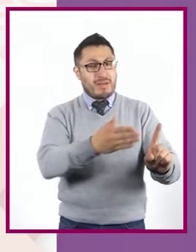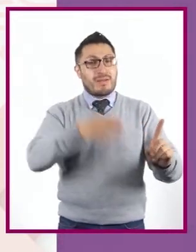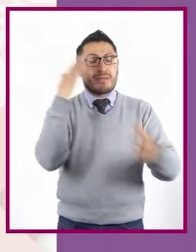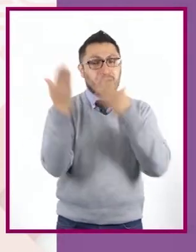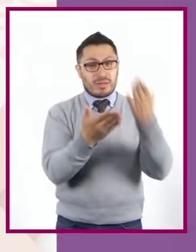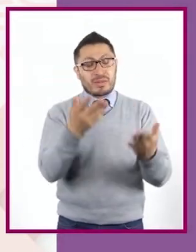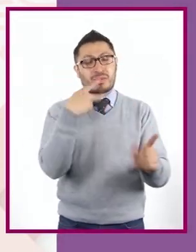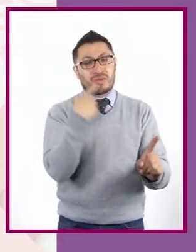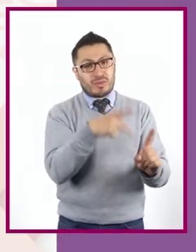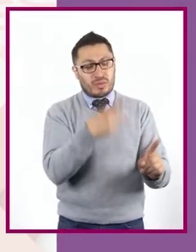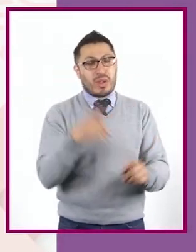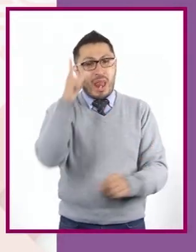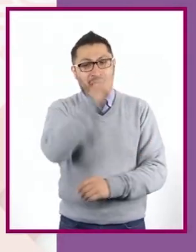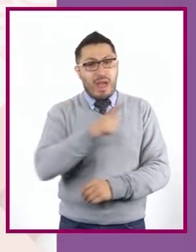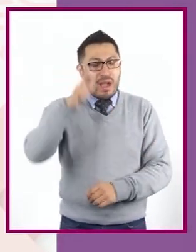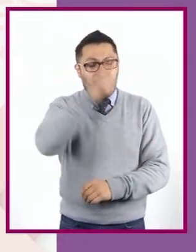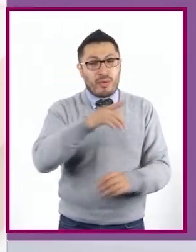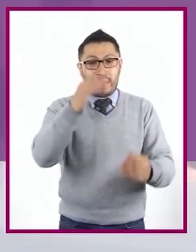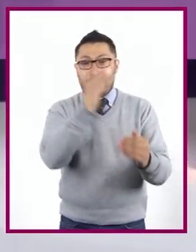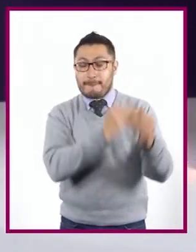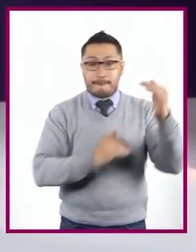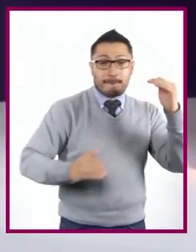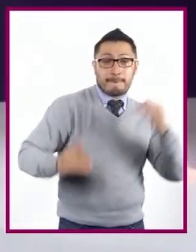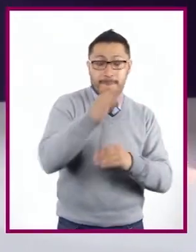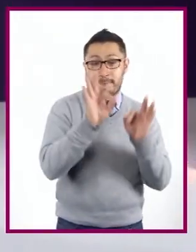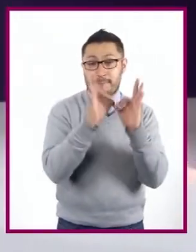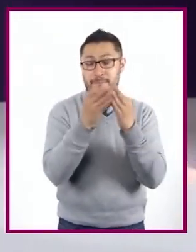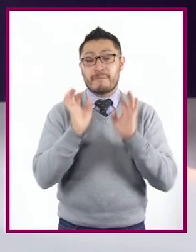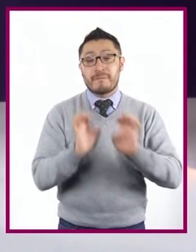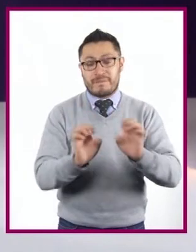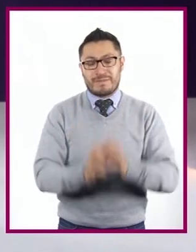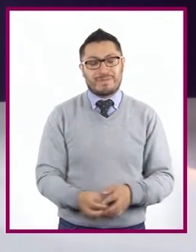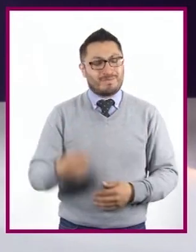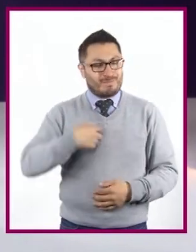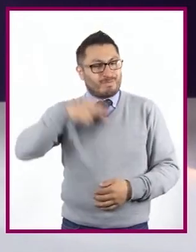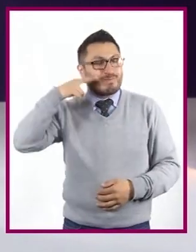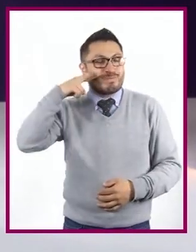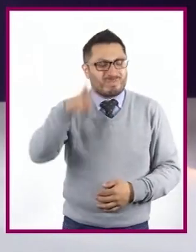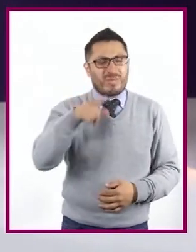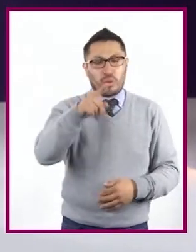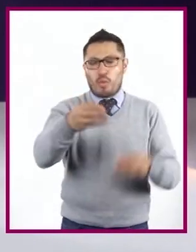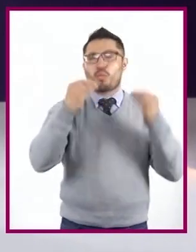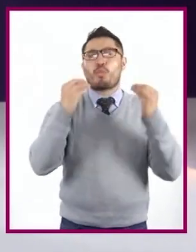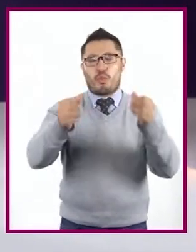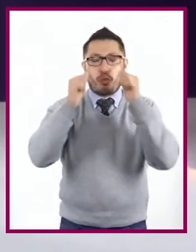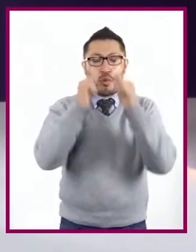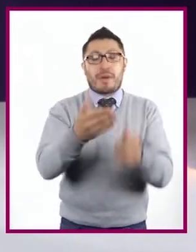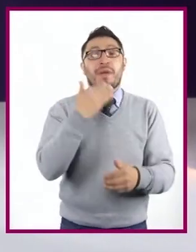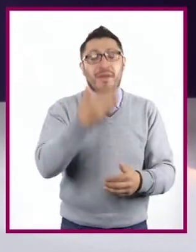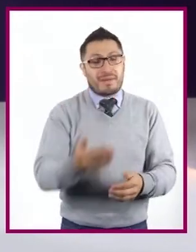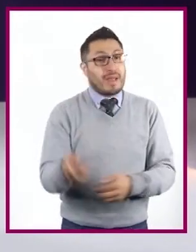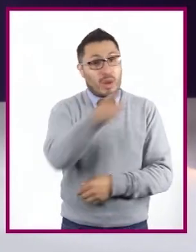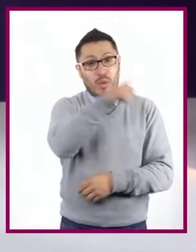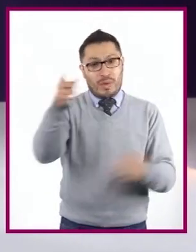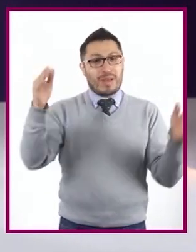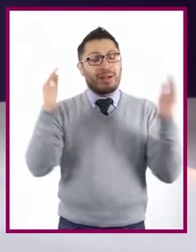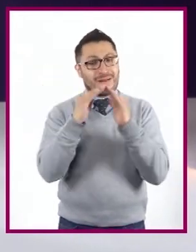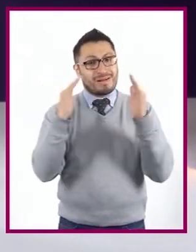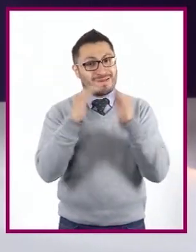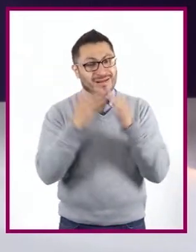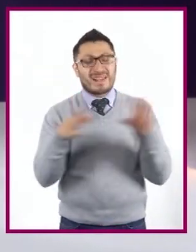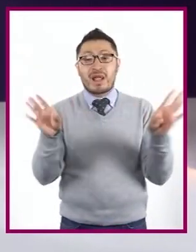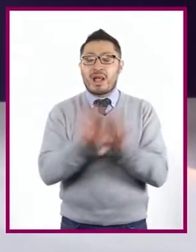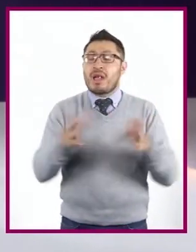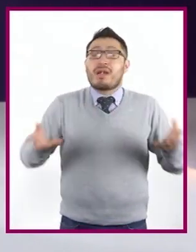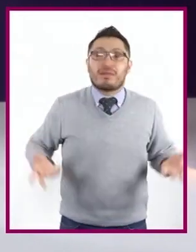con mayor nivel de formalidad. Correcto. Ya veo que has estado poniendo mucha atención. ¿Y a ustedes en casa, cómo